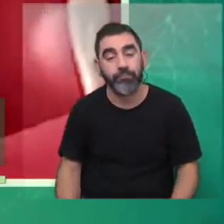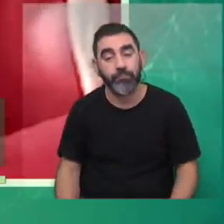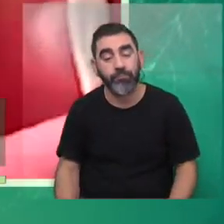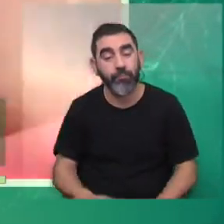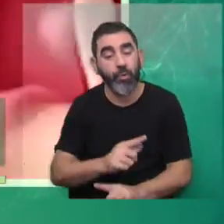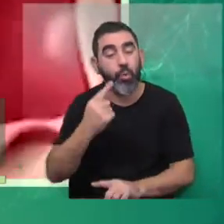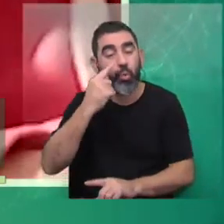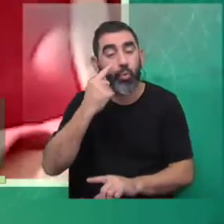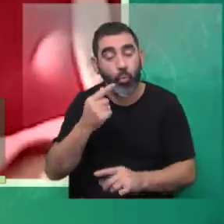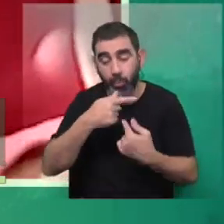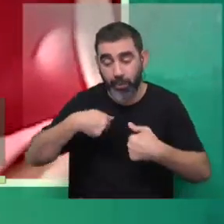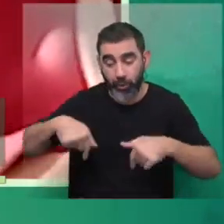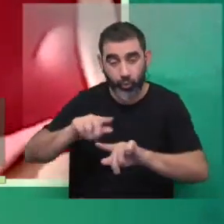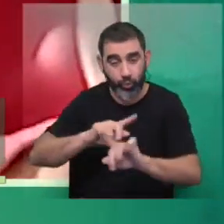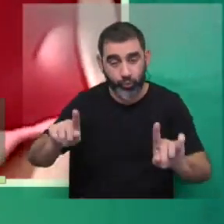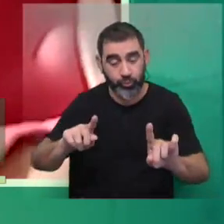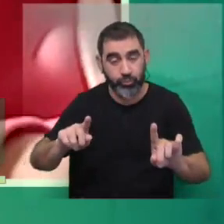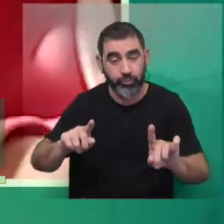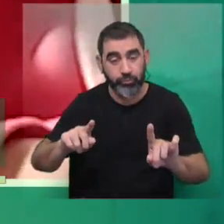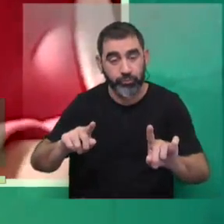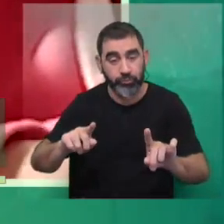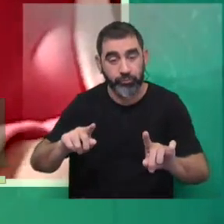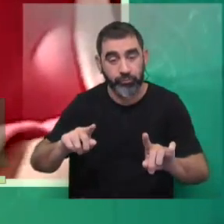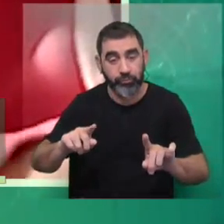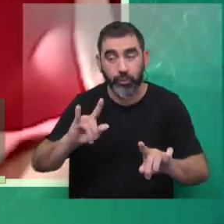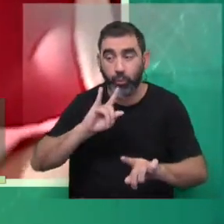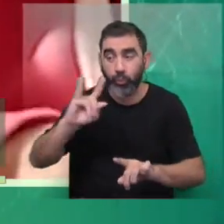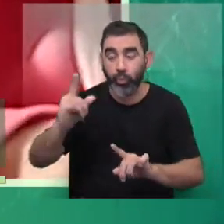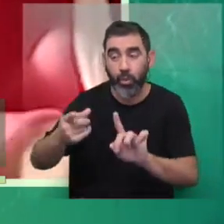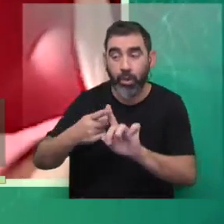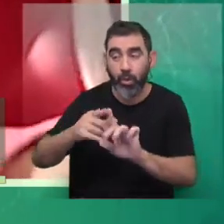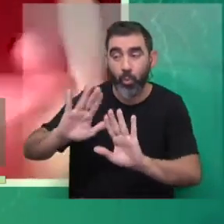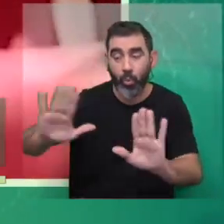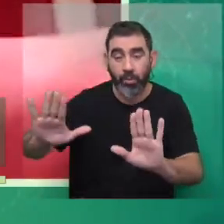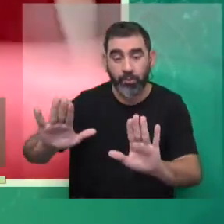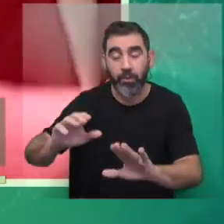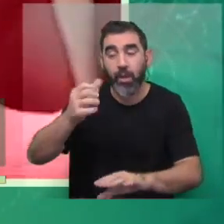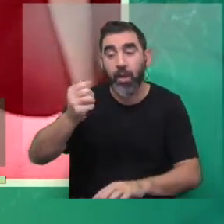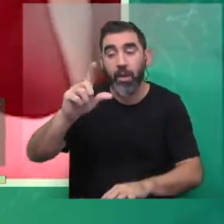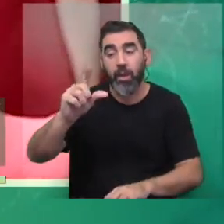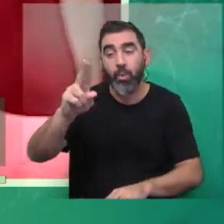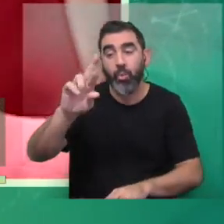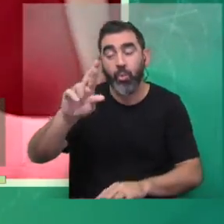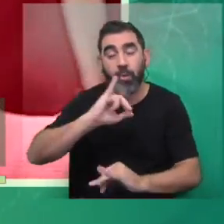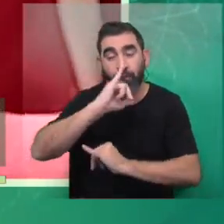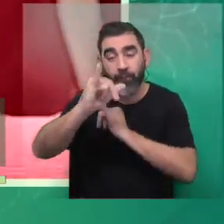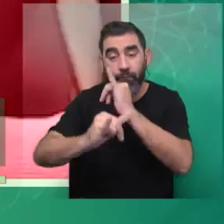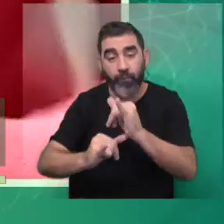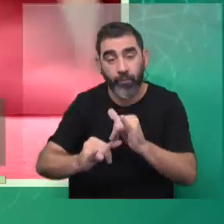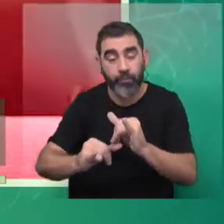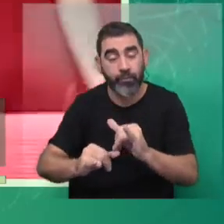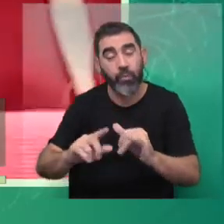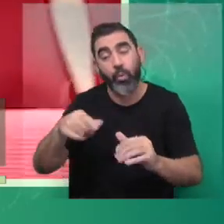de de nosotros sino que que se se vio información de alur este con los compañeros de cuesta